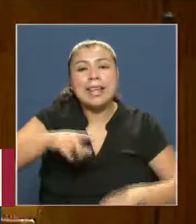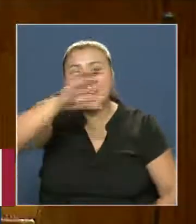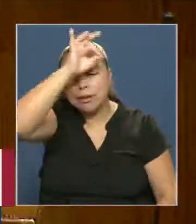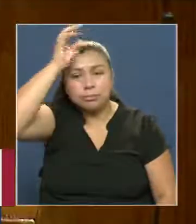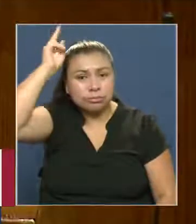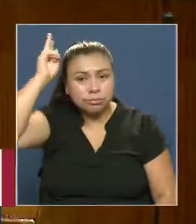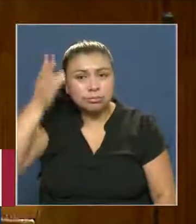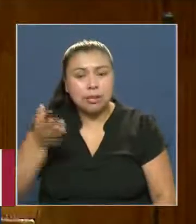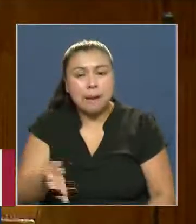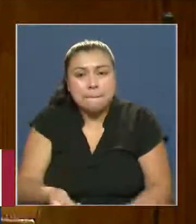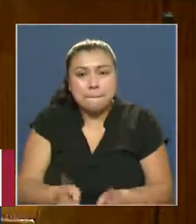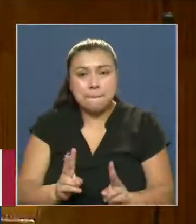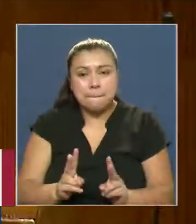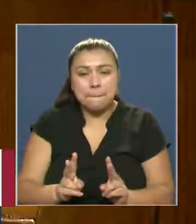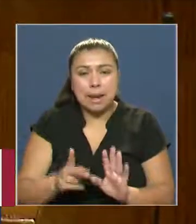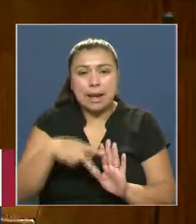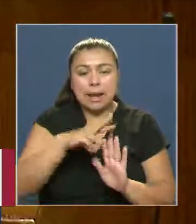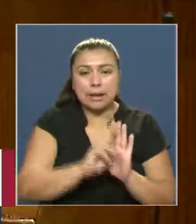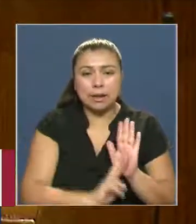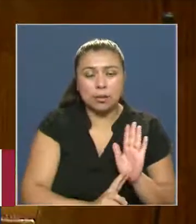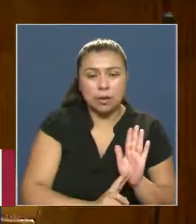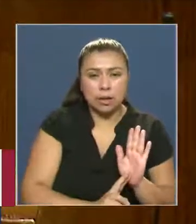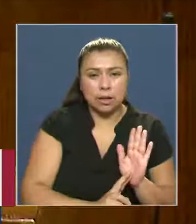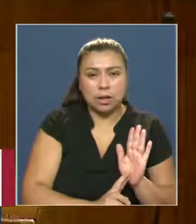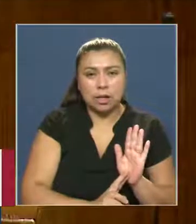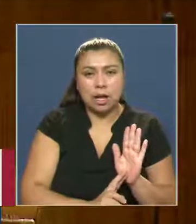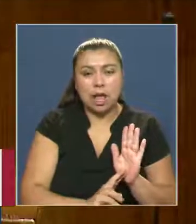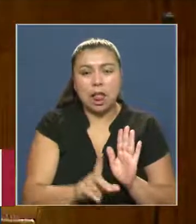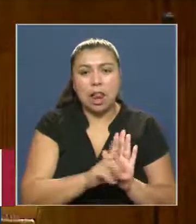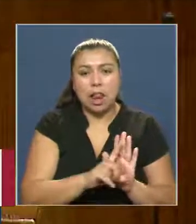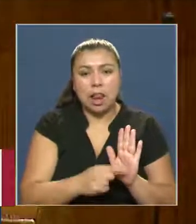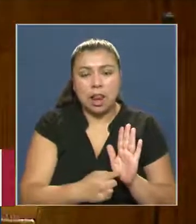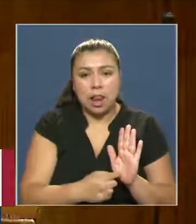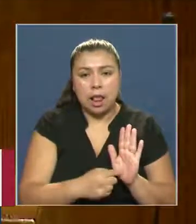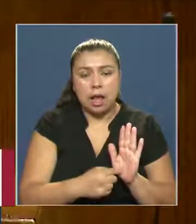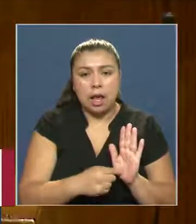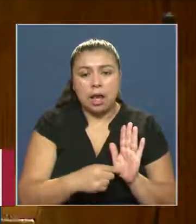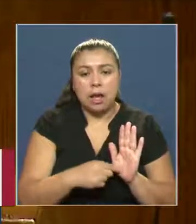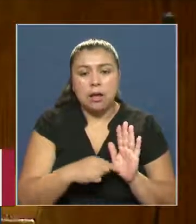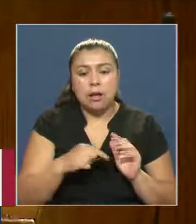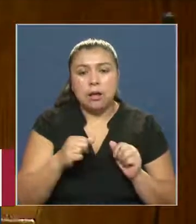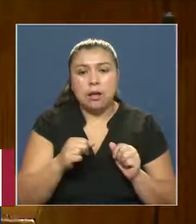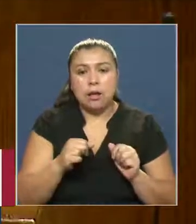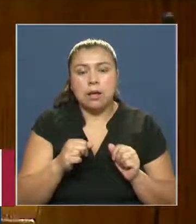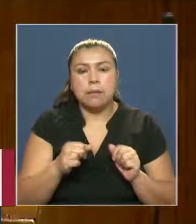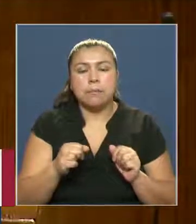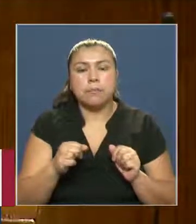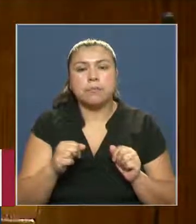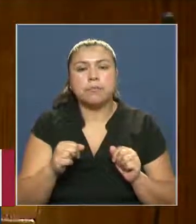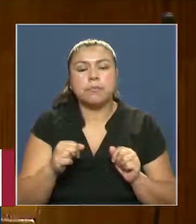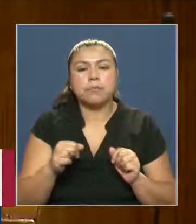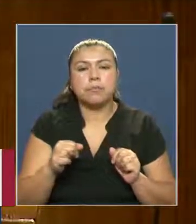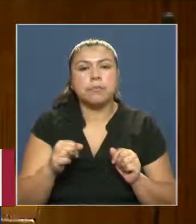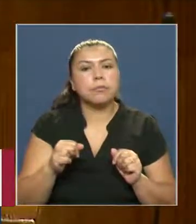se permite solicitar la regularización contemplada en esta ley si previamente se acogen a la desafectación de tales